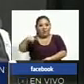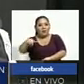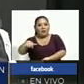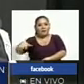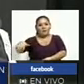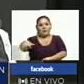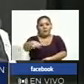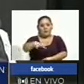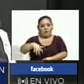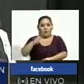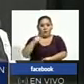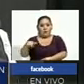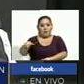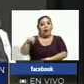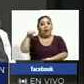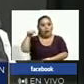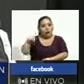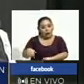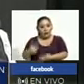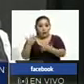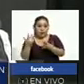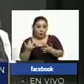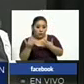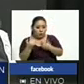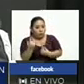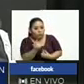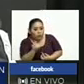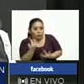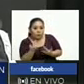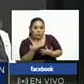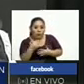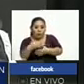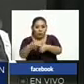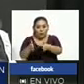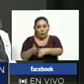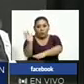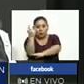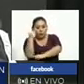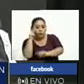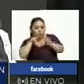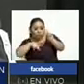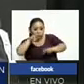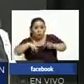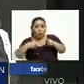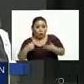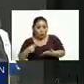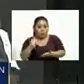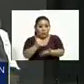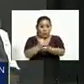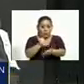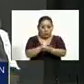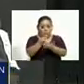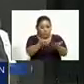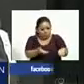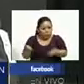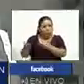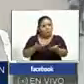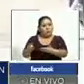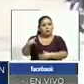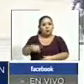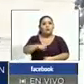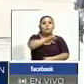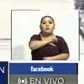y ahí ha estado un equipo de la Dirección General de Migración haciéndoles el control migratorio y entrando a su tierra.